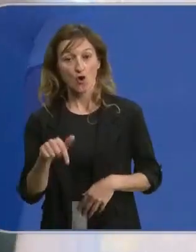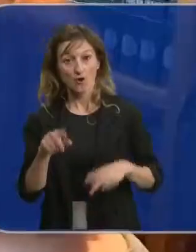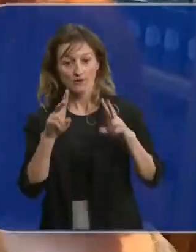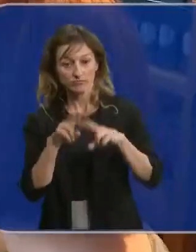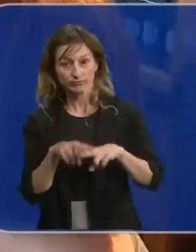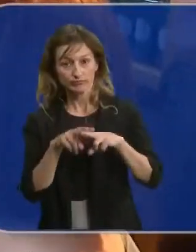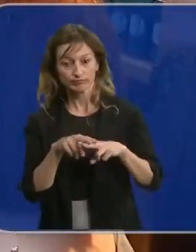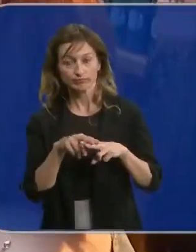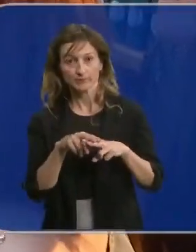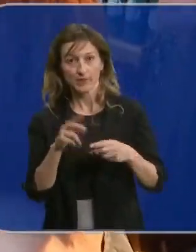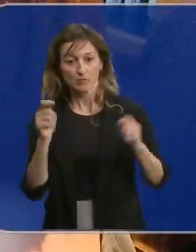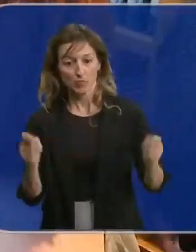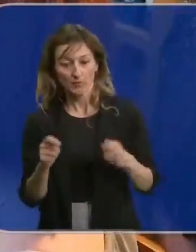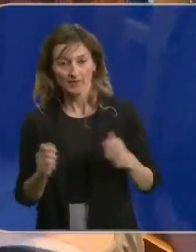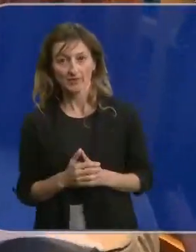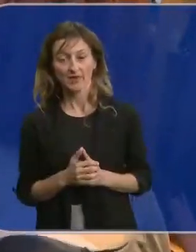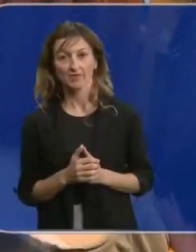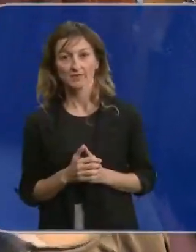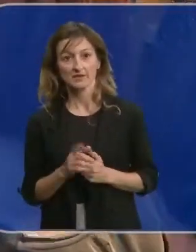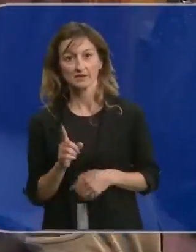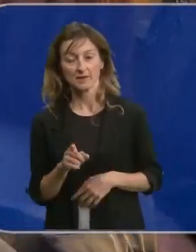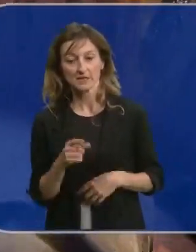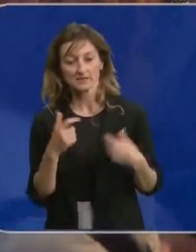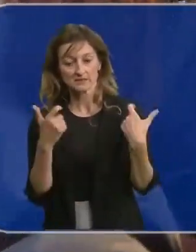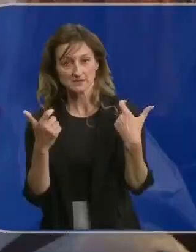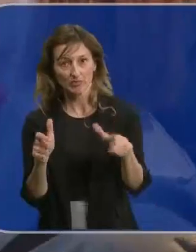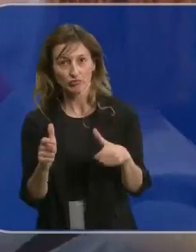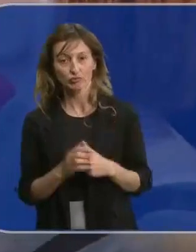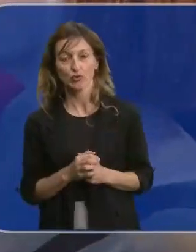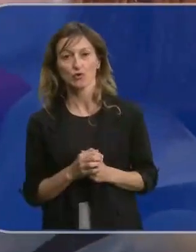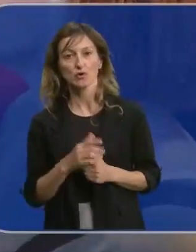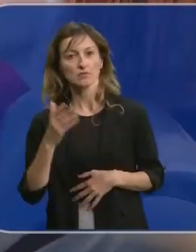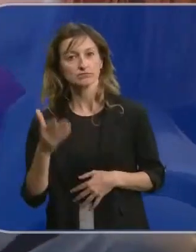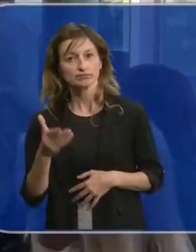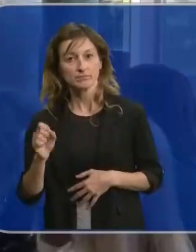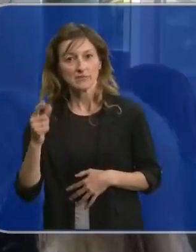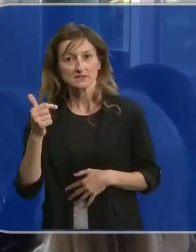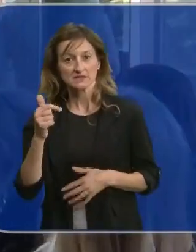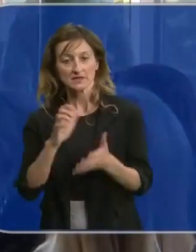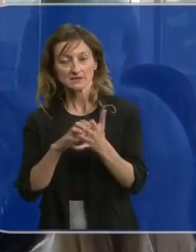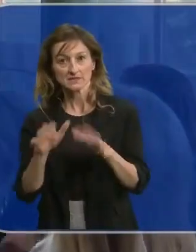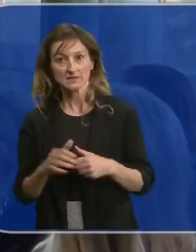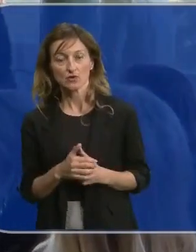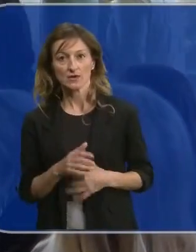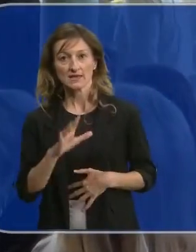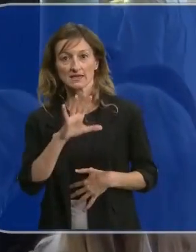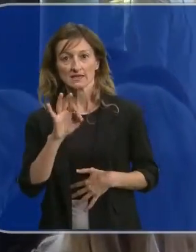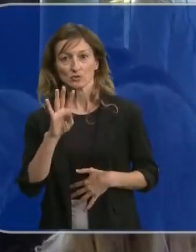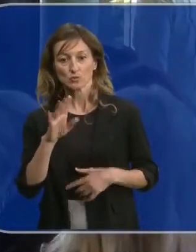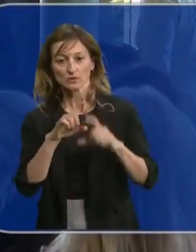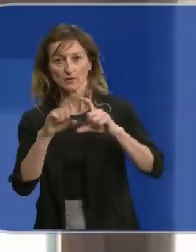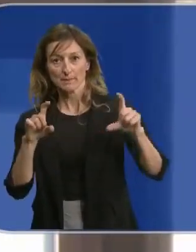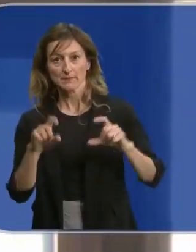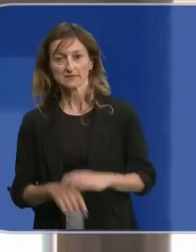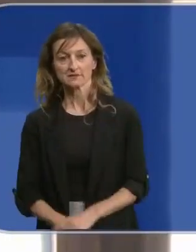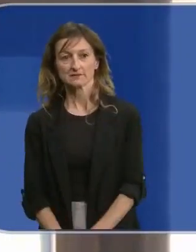analizarán las estrategias de marketing y posicionamiento dentro de un sector que cada vez cobra más importancia en nuestra comunidad con 504